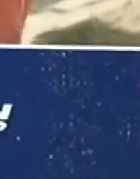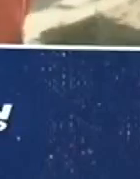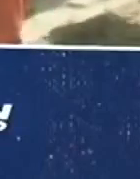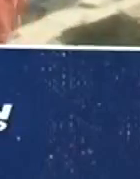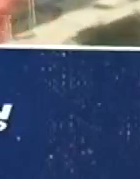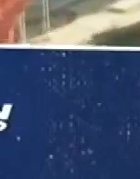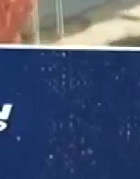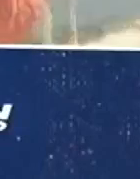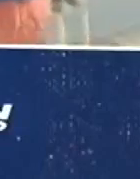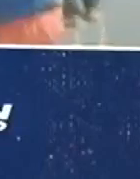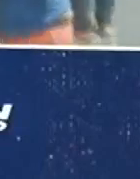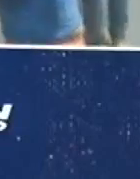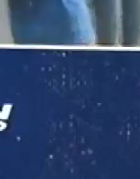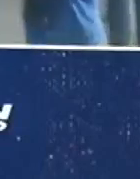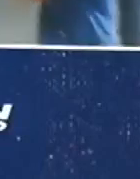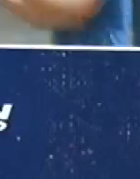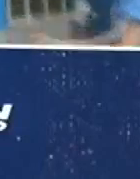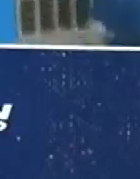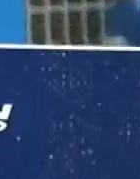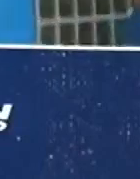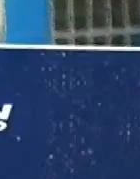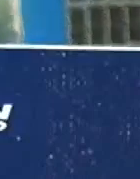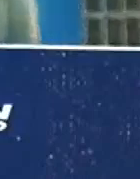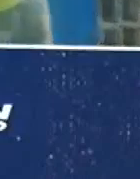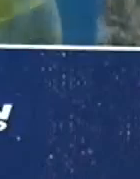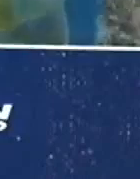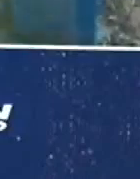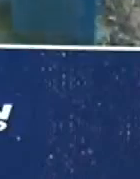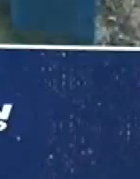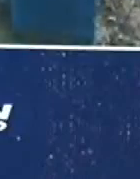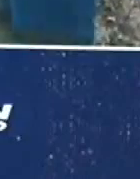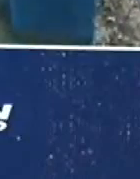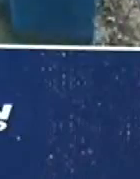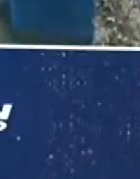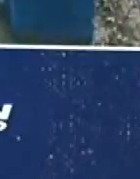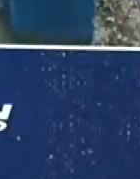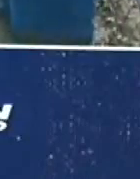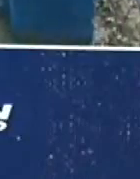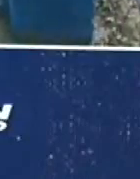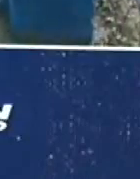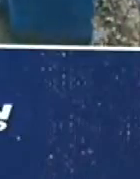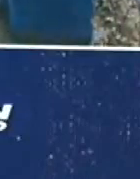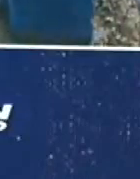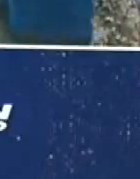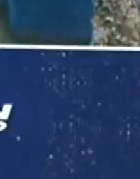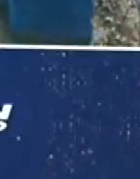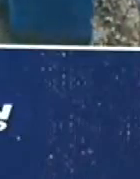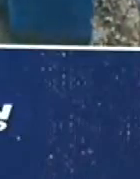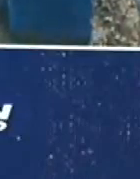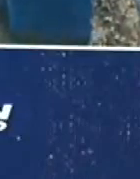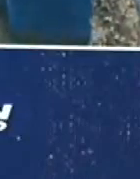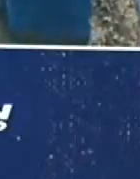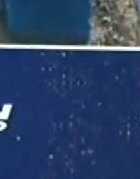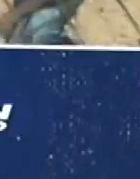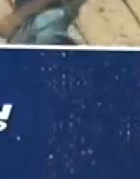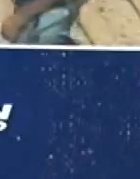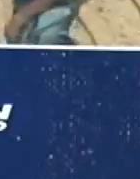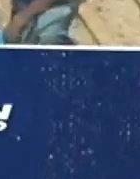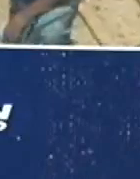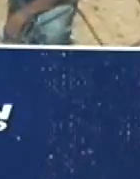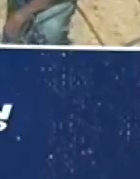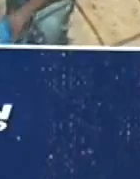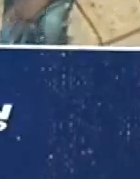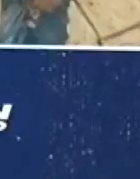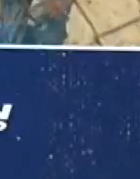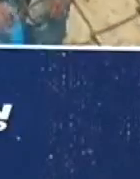llaman Pedro Vicente Núñez. En la mañana usted va para la escuela Pedro Vicente Núñez. Y en